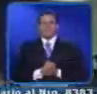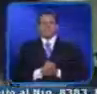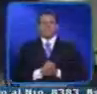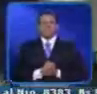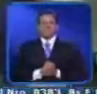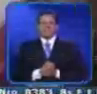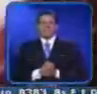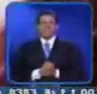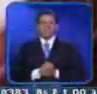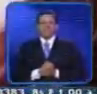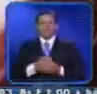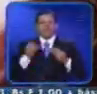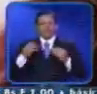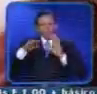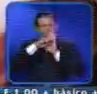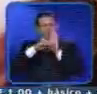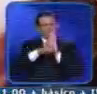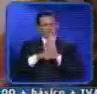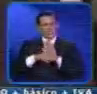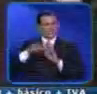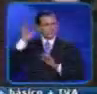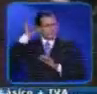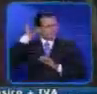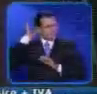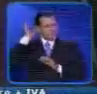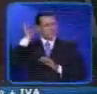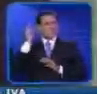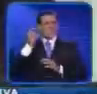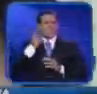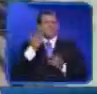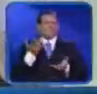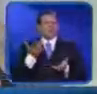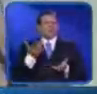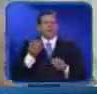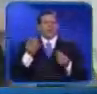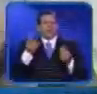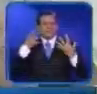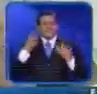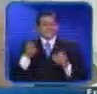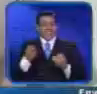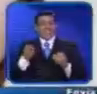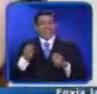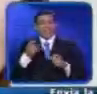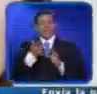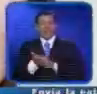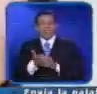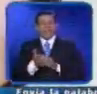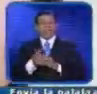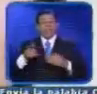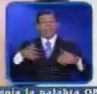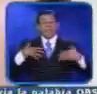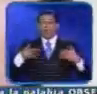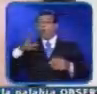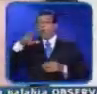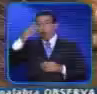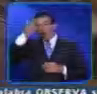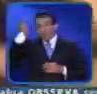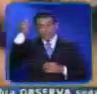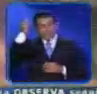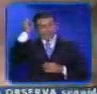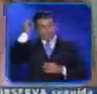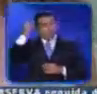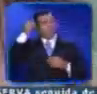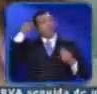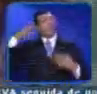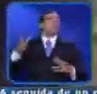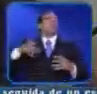El estado de la cabellera refleja nuestra salud física y mental. Por eso en estos días de disfrute no nos podemos olvidar del cabello.